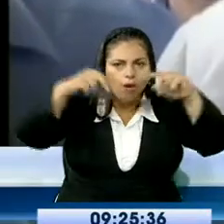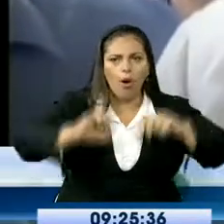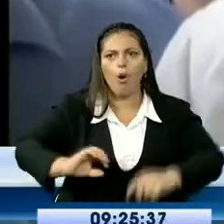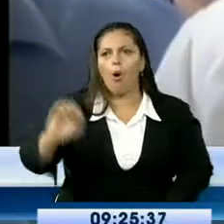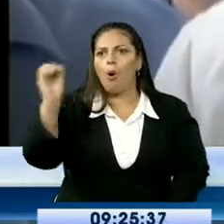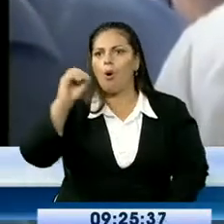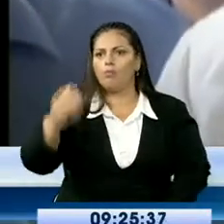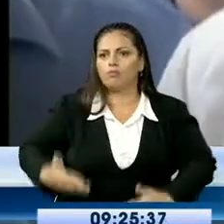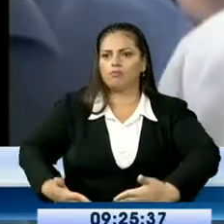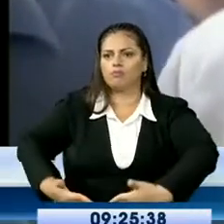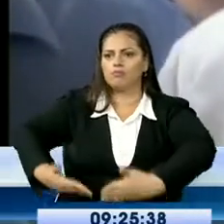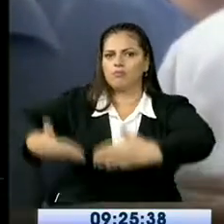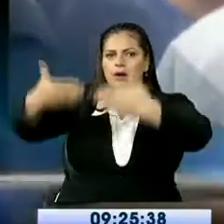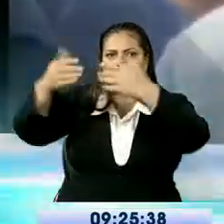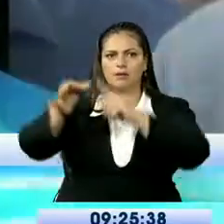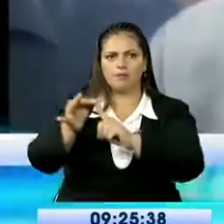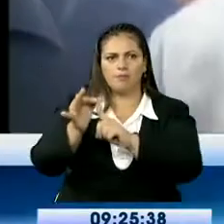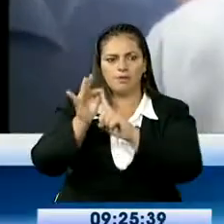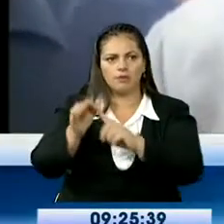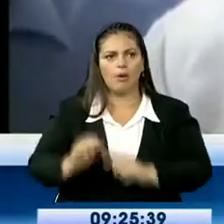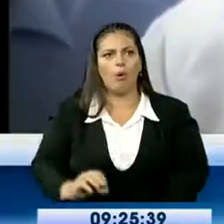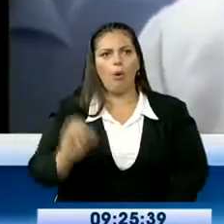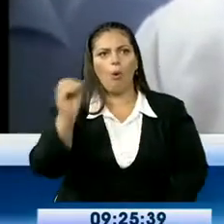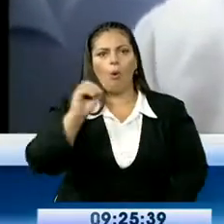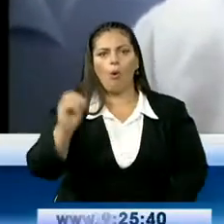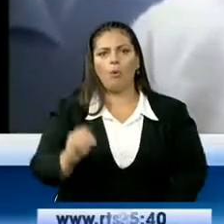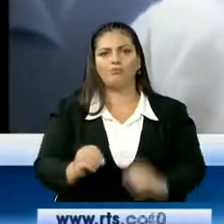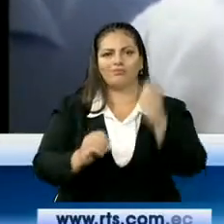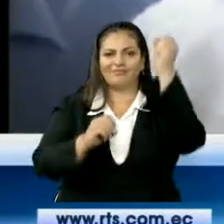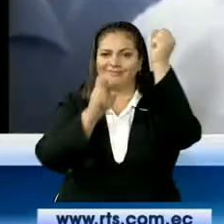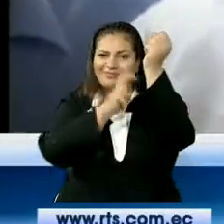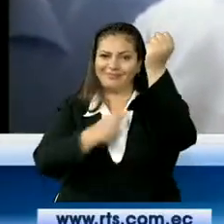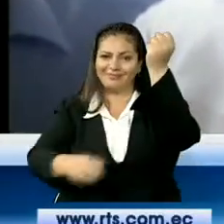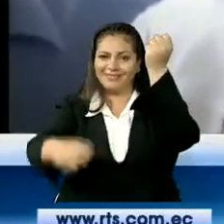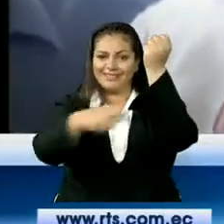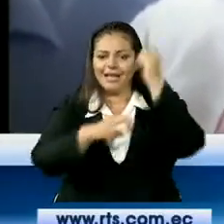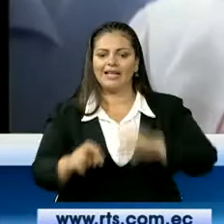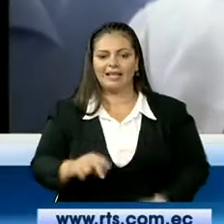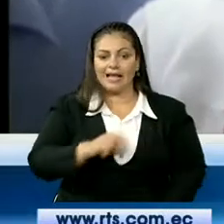especiales, y posteriormente un sitio